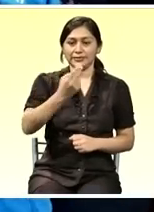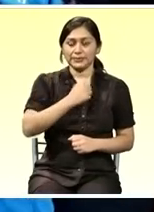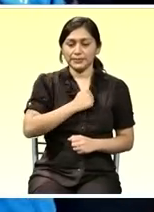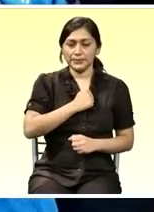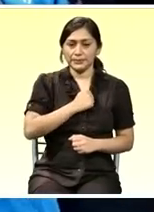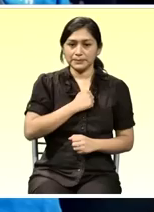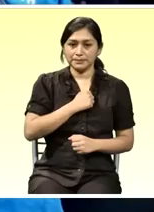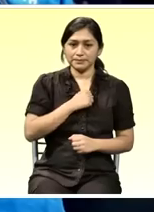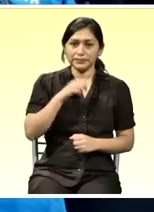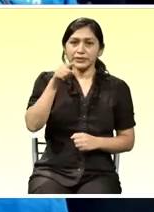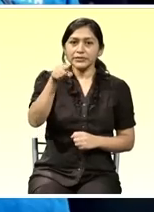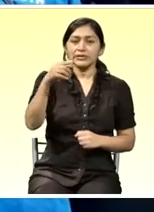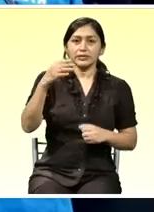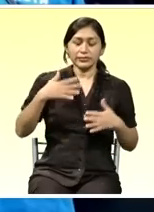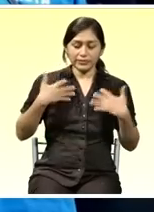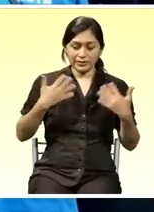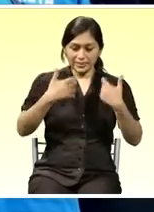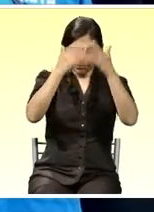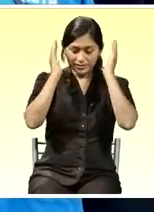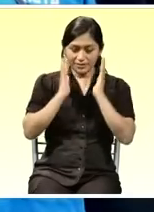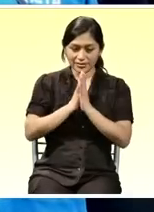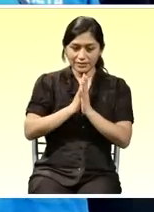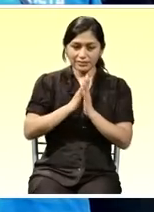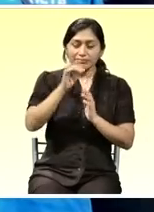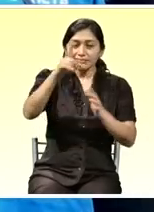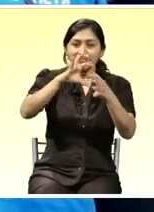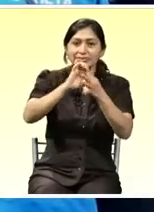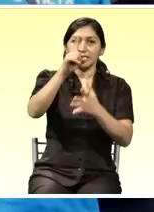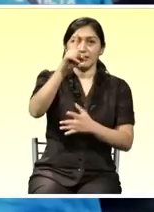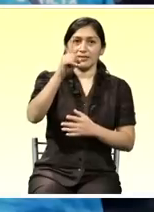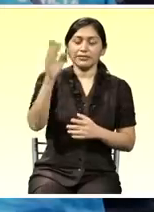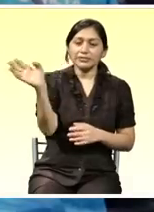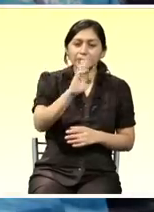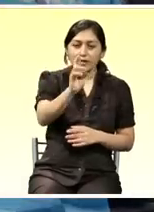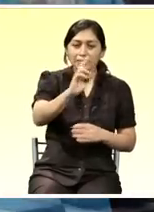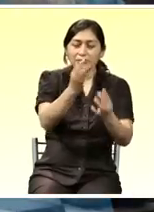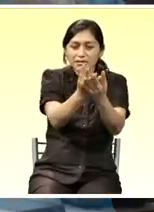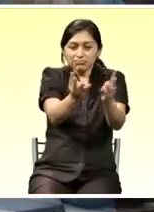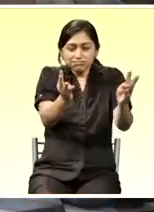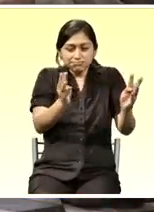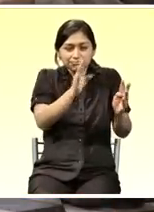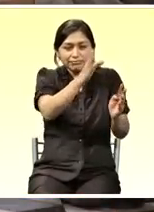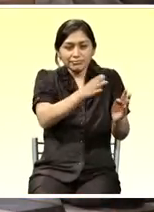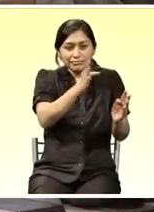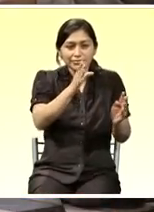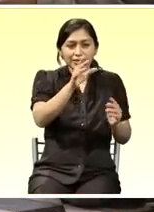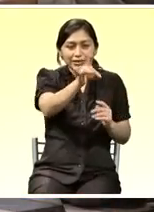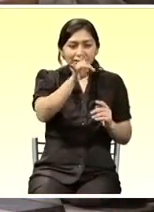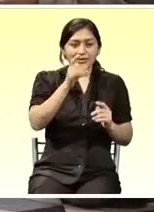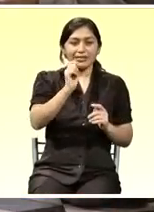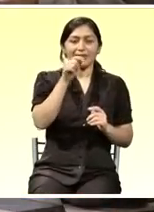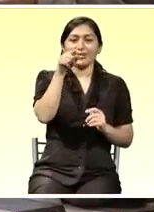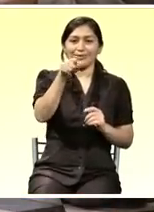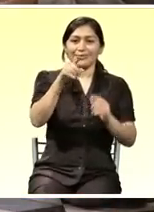Amén. Dios te salve, María, llena eres de gracia, el Señor es contigo. Bendita tú eres entre todas las